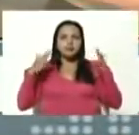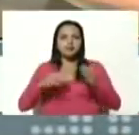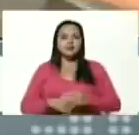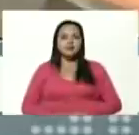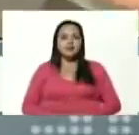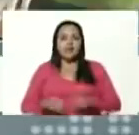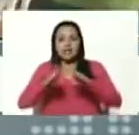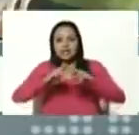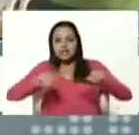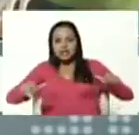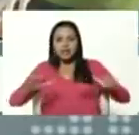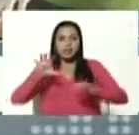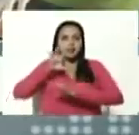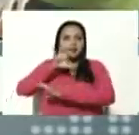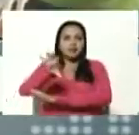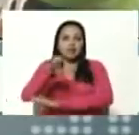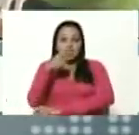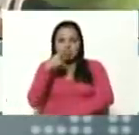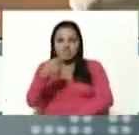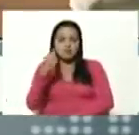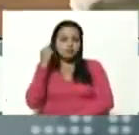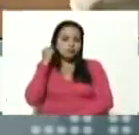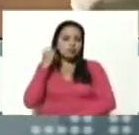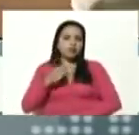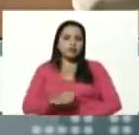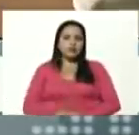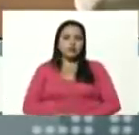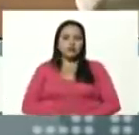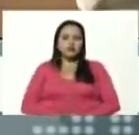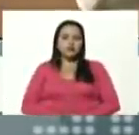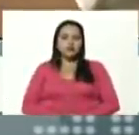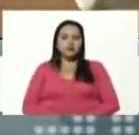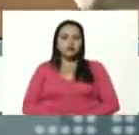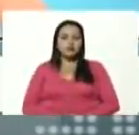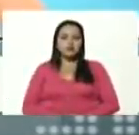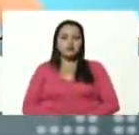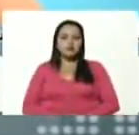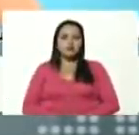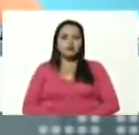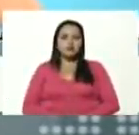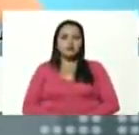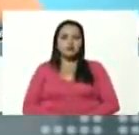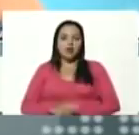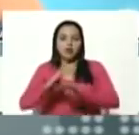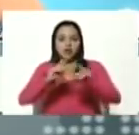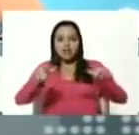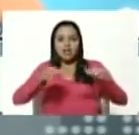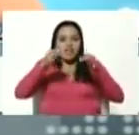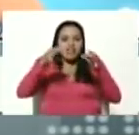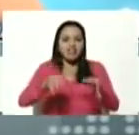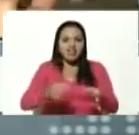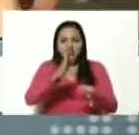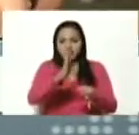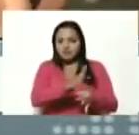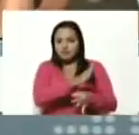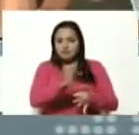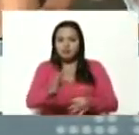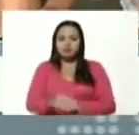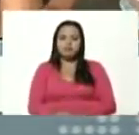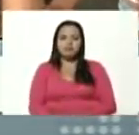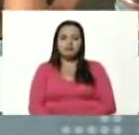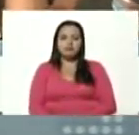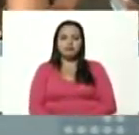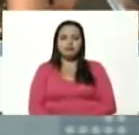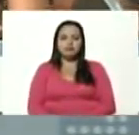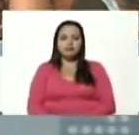Tierra patriótica, como dice Elizabeth Niño, una tierra de verdad sagrada. Esa